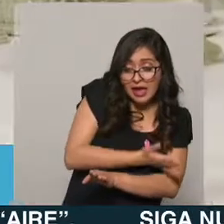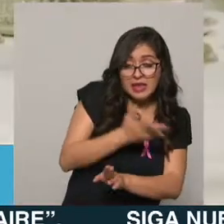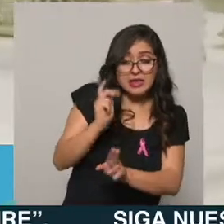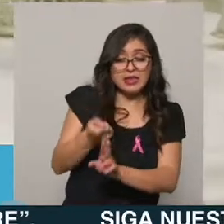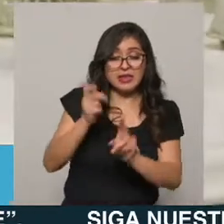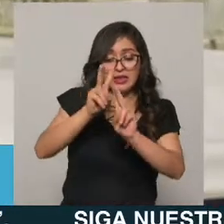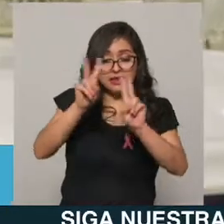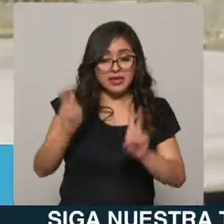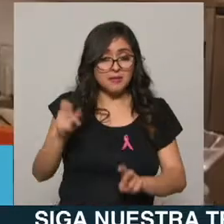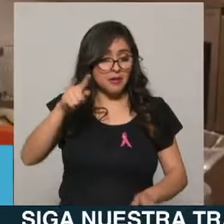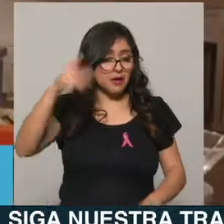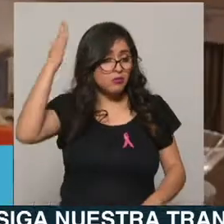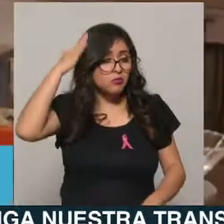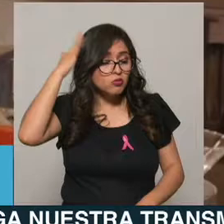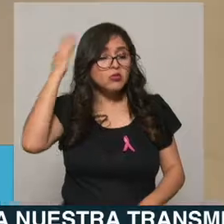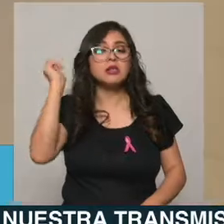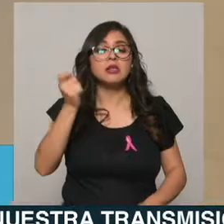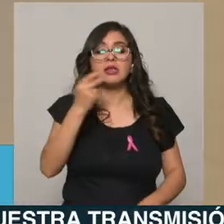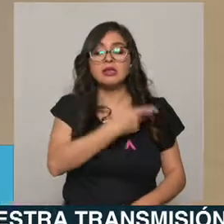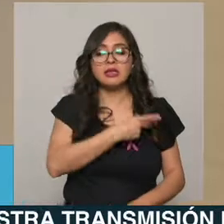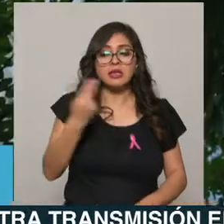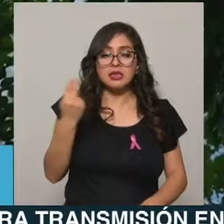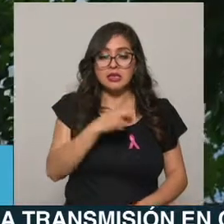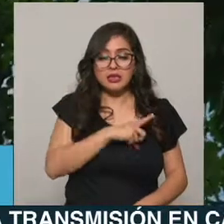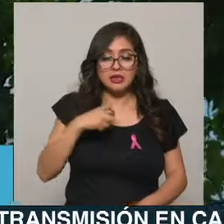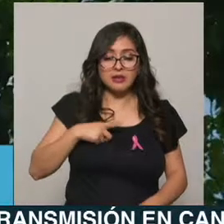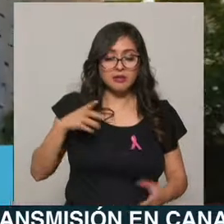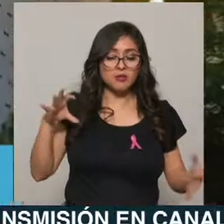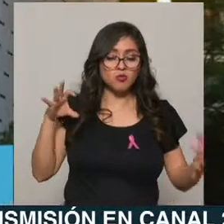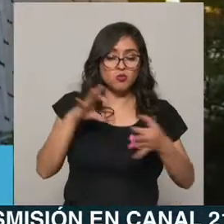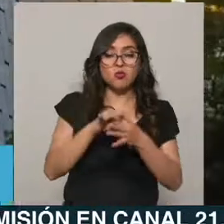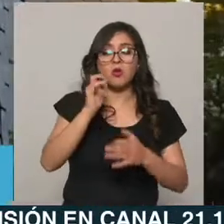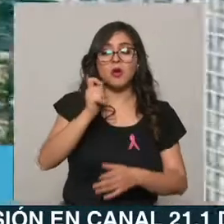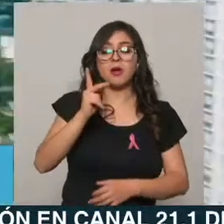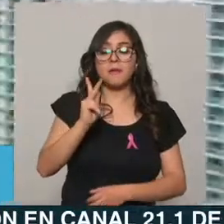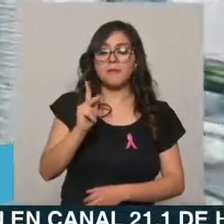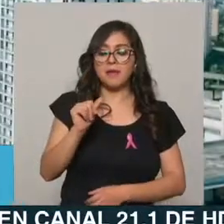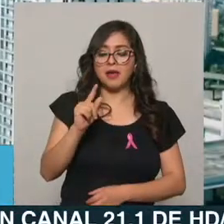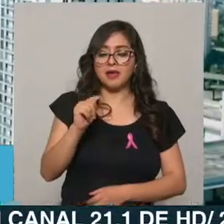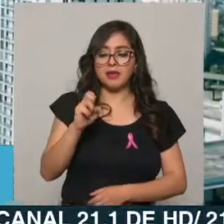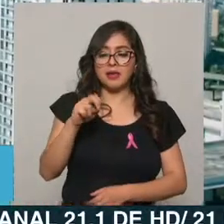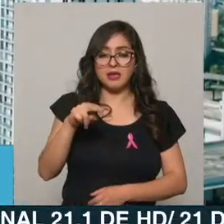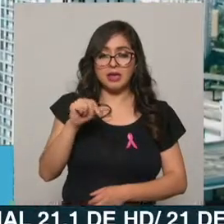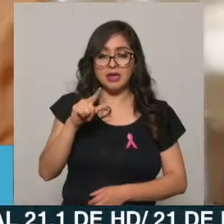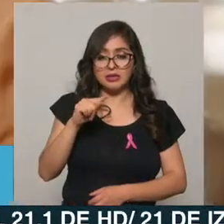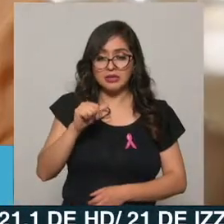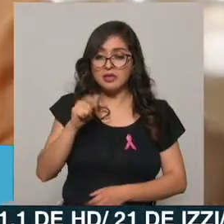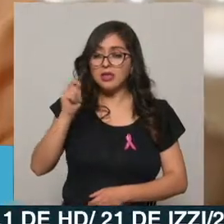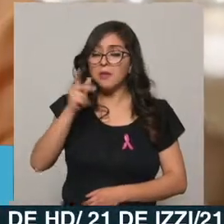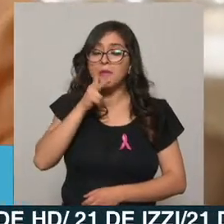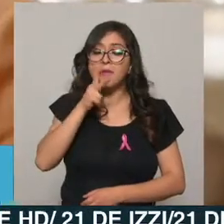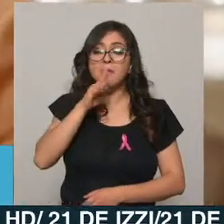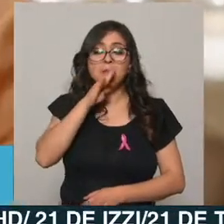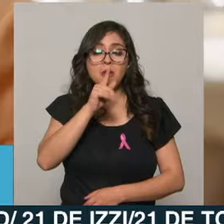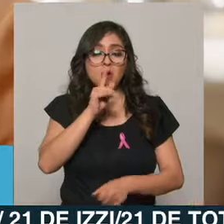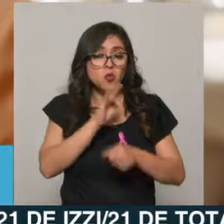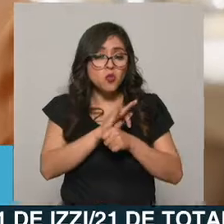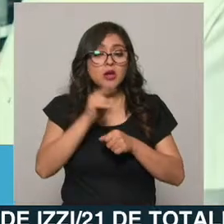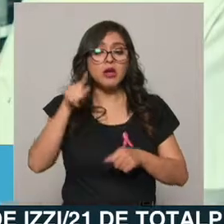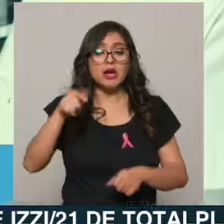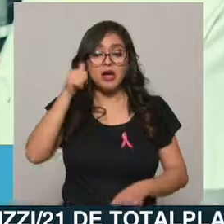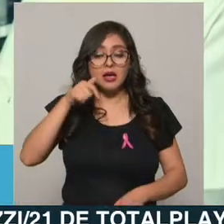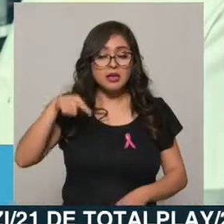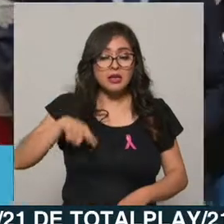de liderazgo, creo que primero necesitamos dejar de ser paternalistas. Y una vez que la gente entienda que nosotros somos justos y